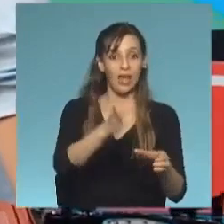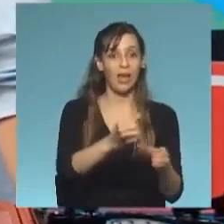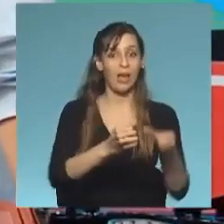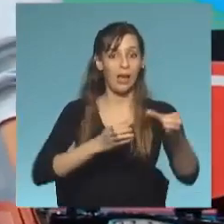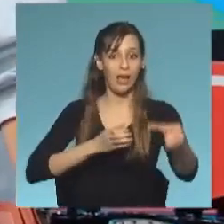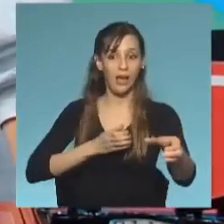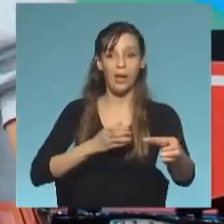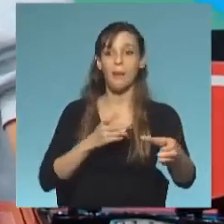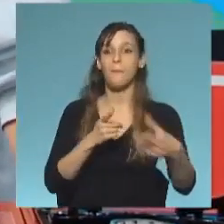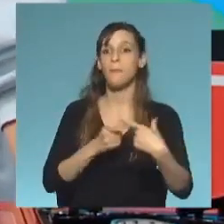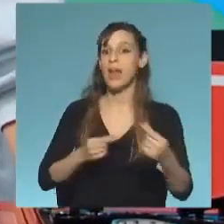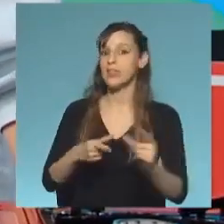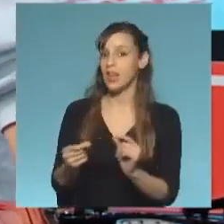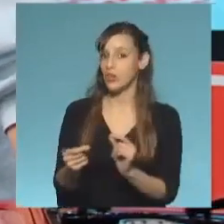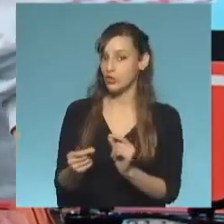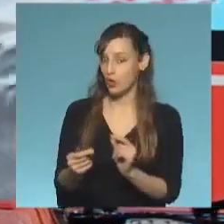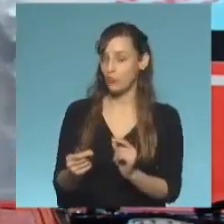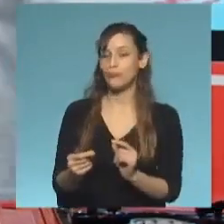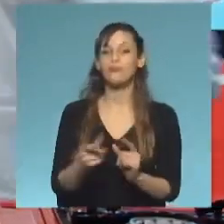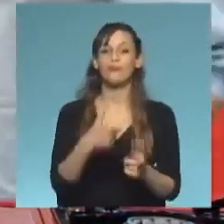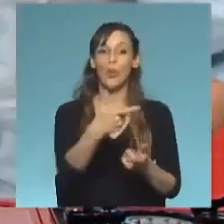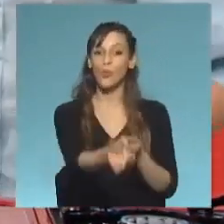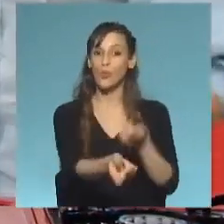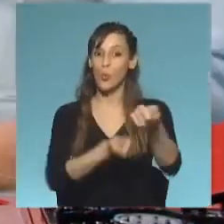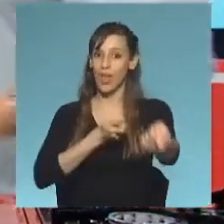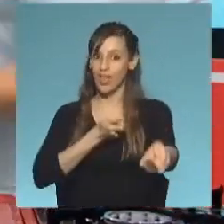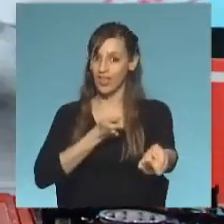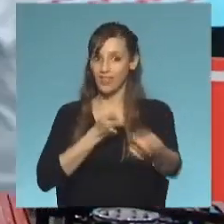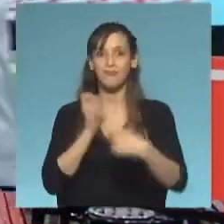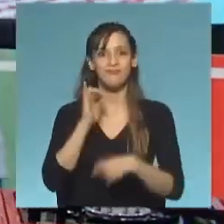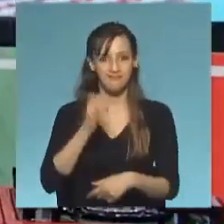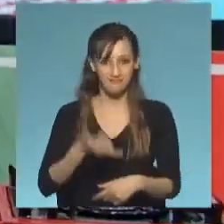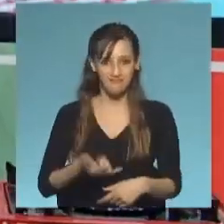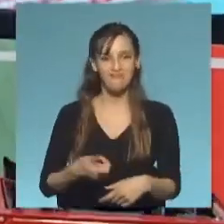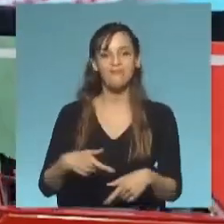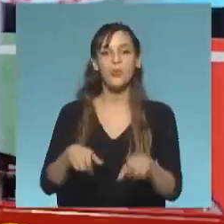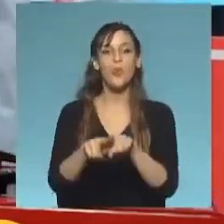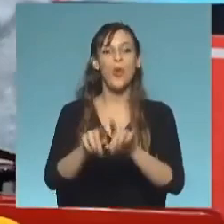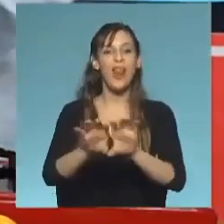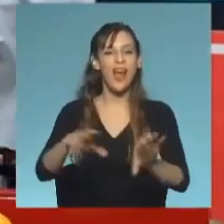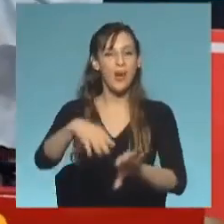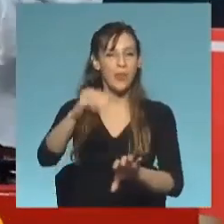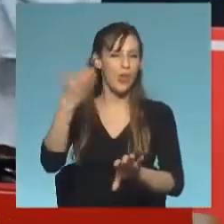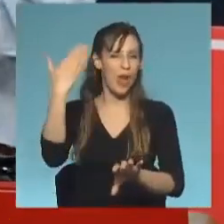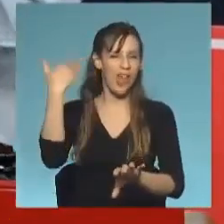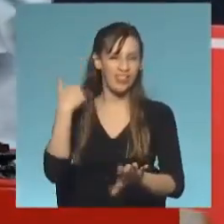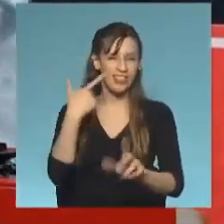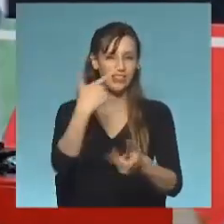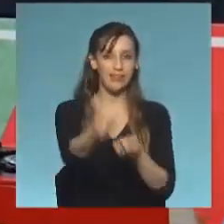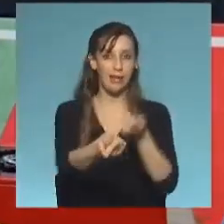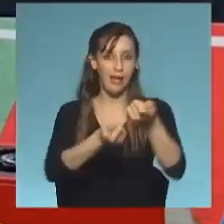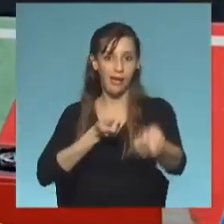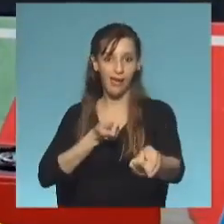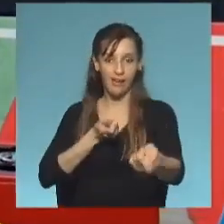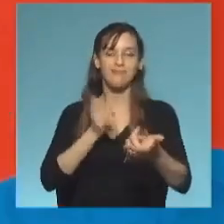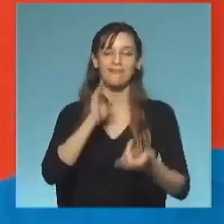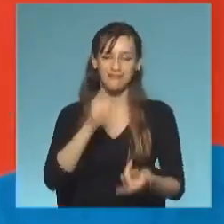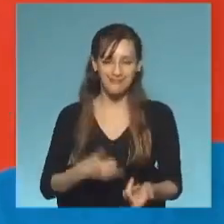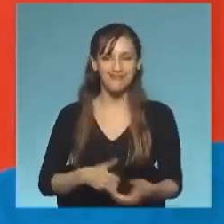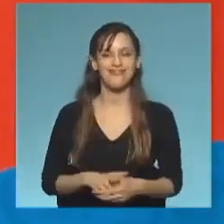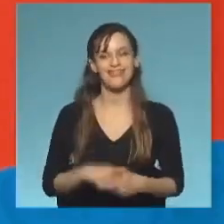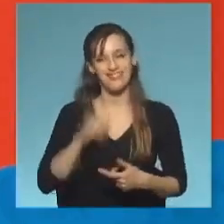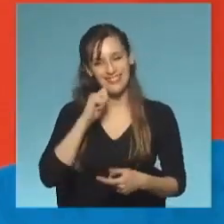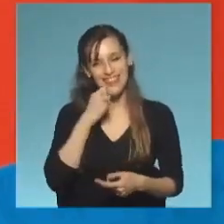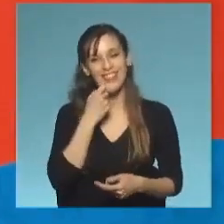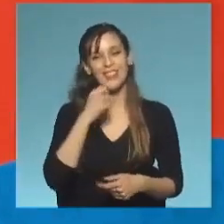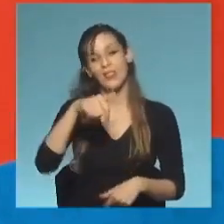me parece re bueno el deal. Hacemos trueque ahí. Hagamos trueque. En el cabildo, hacemos así, dame uno y uno. Claro, totalmente. Qué lindo